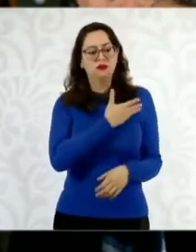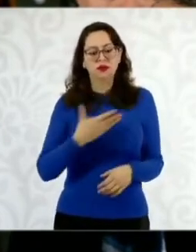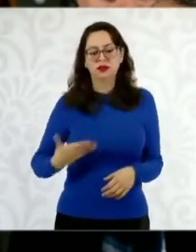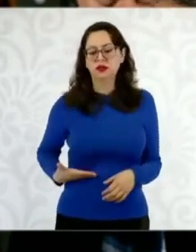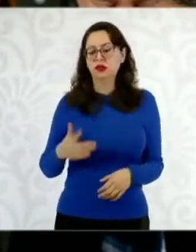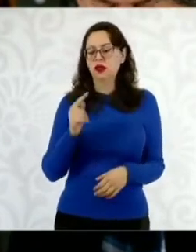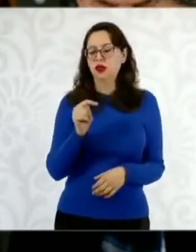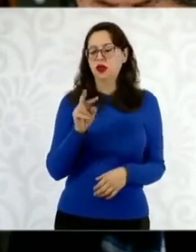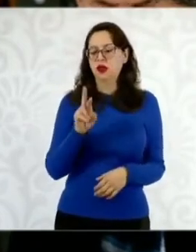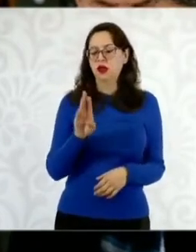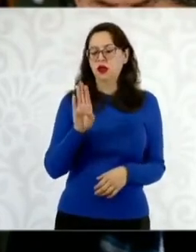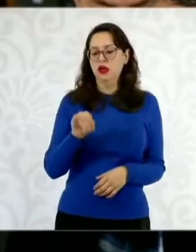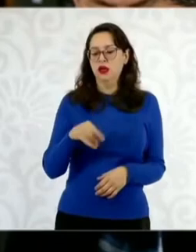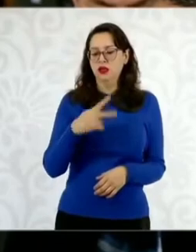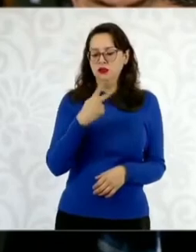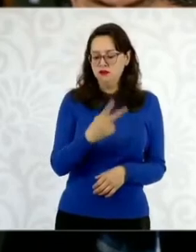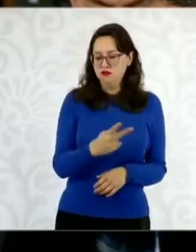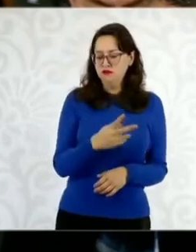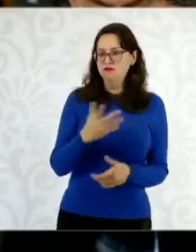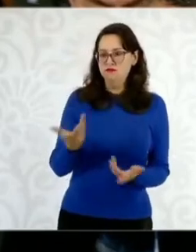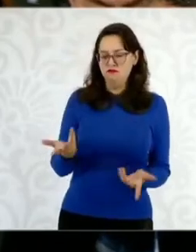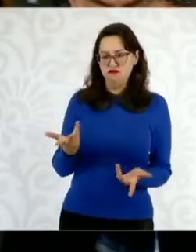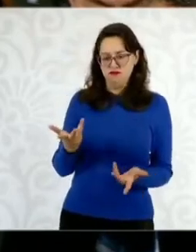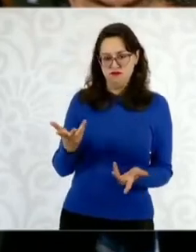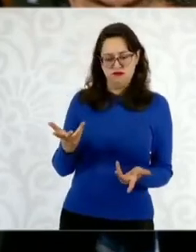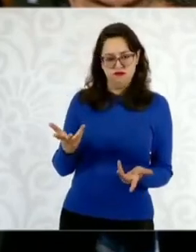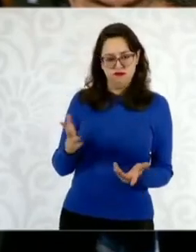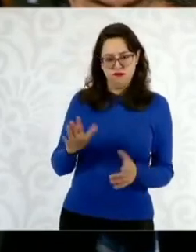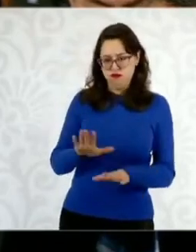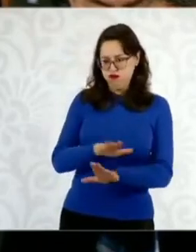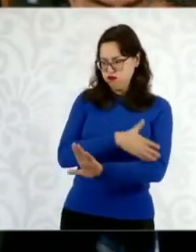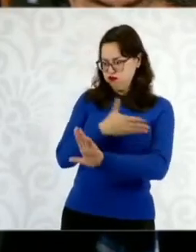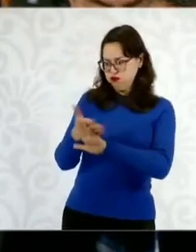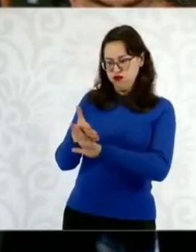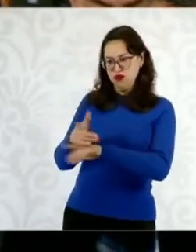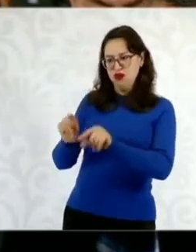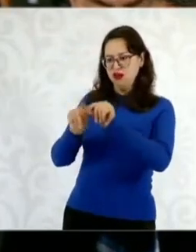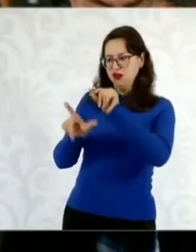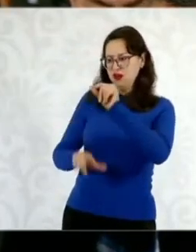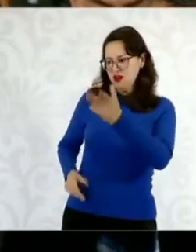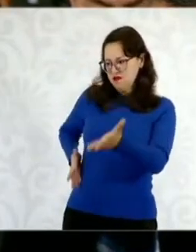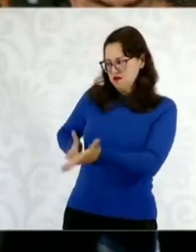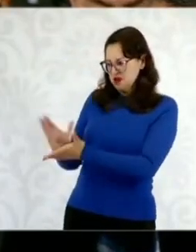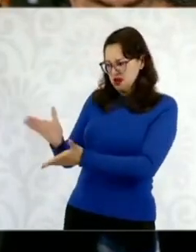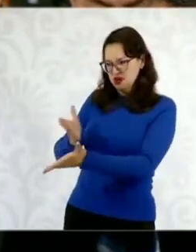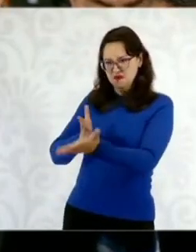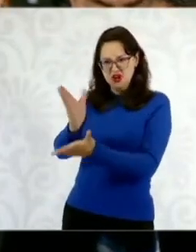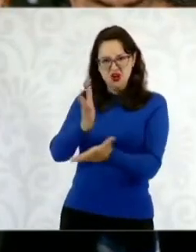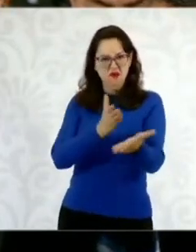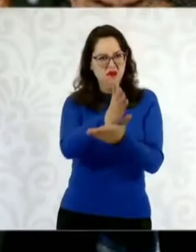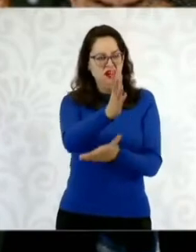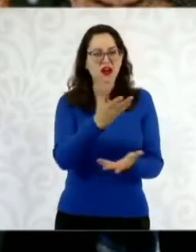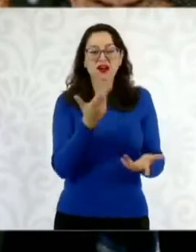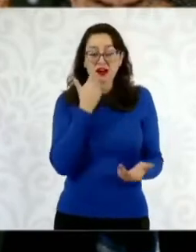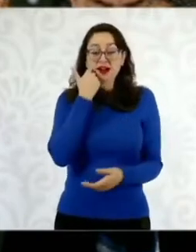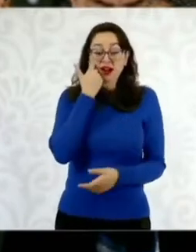presidente de Estados Unidos de incluso pues invadir países donde considere que se